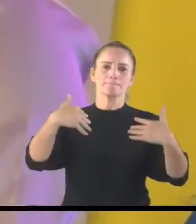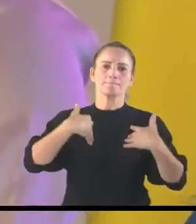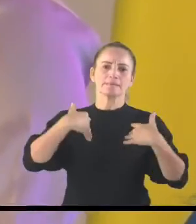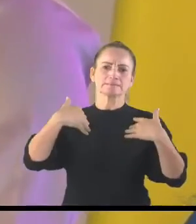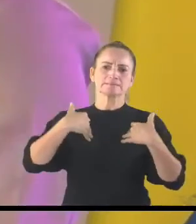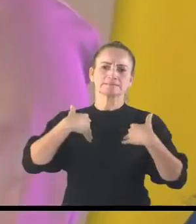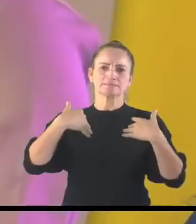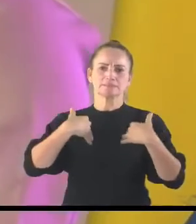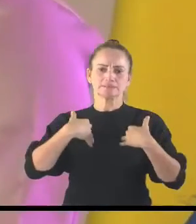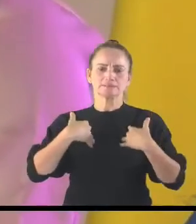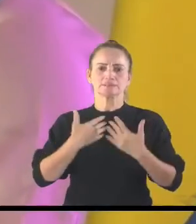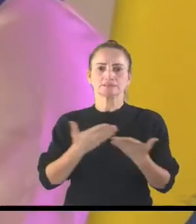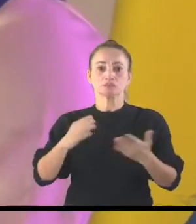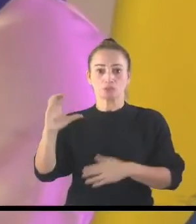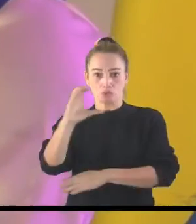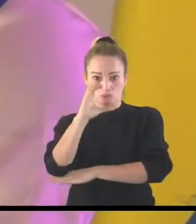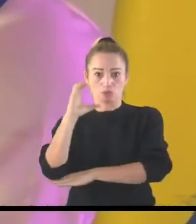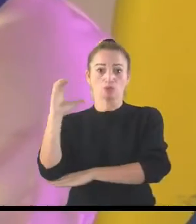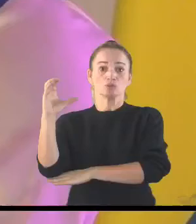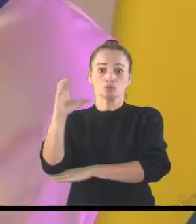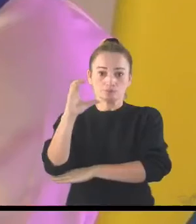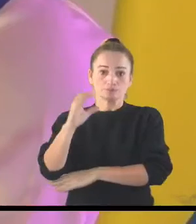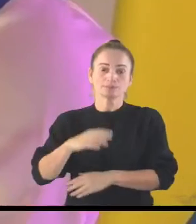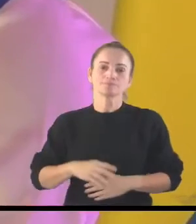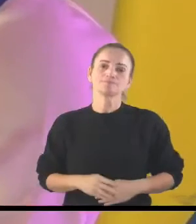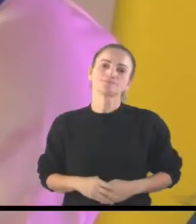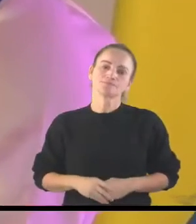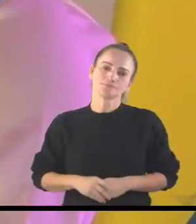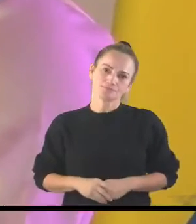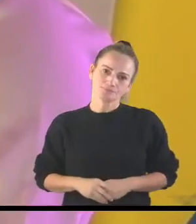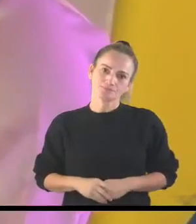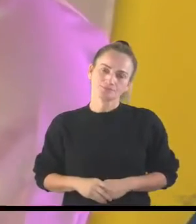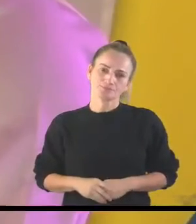víctimas de Colombia,